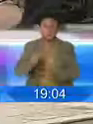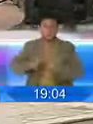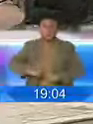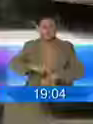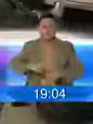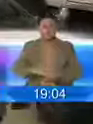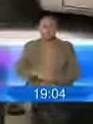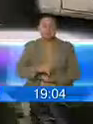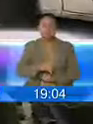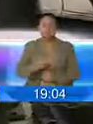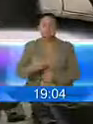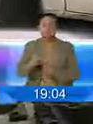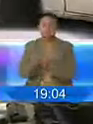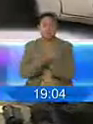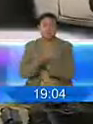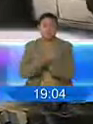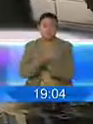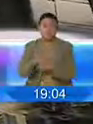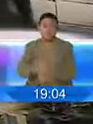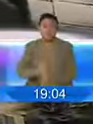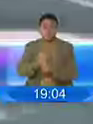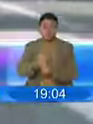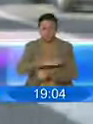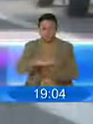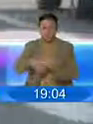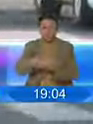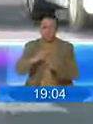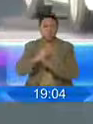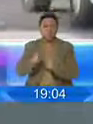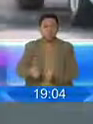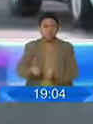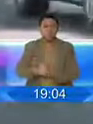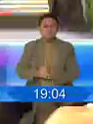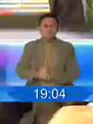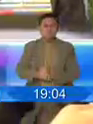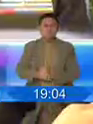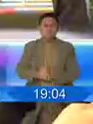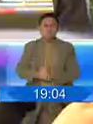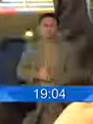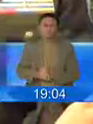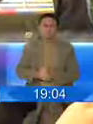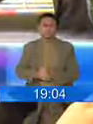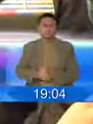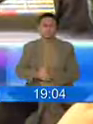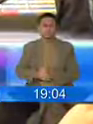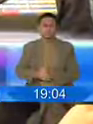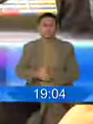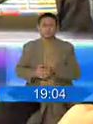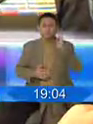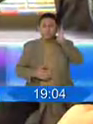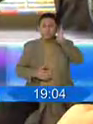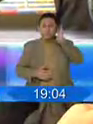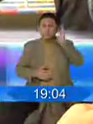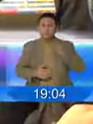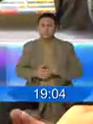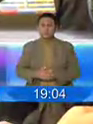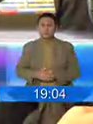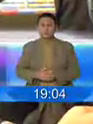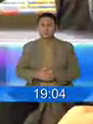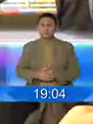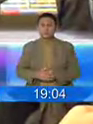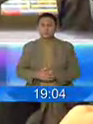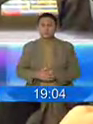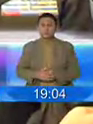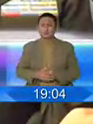la optimización de los servicios de bienestar y protección de los efectivos. Estamos dentro del diálogo, el presidente nos ha manifestado que